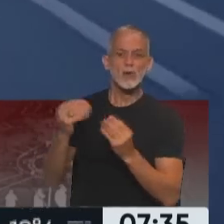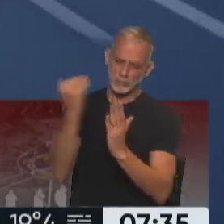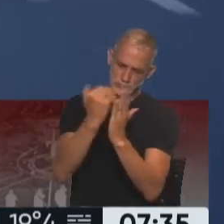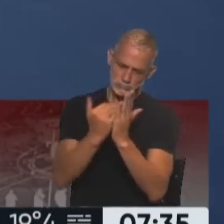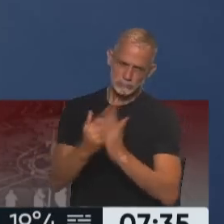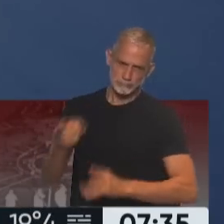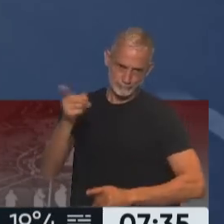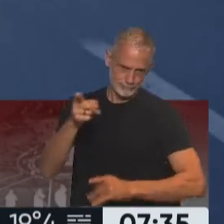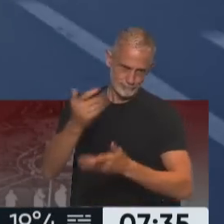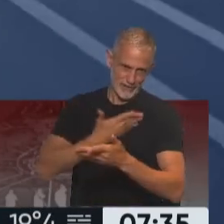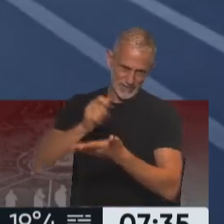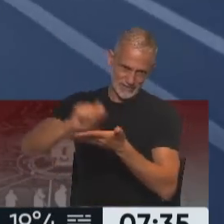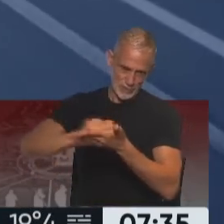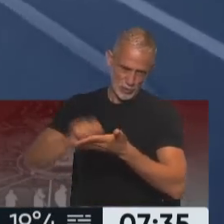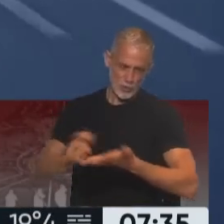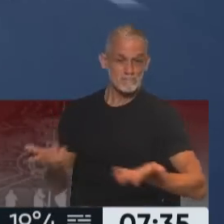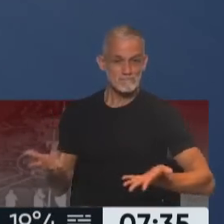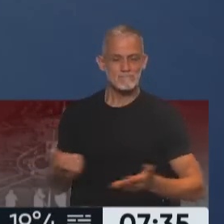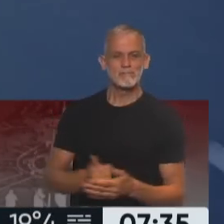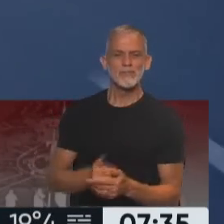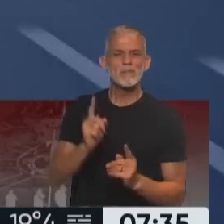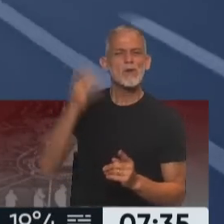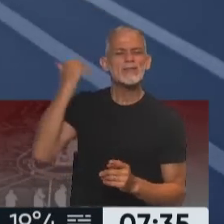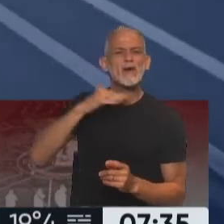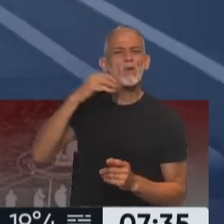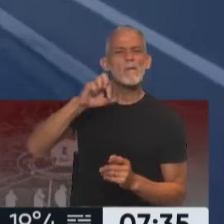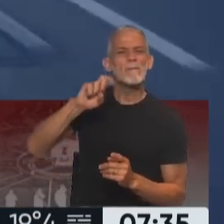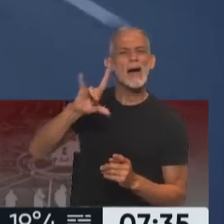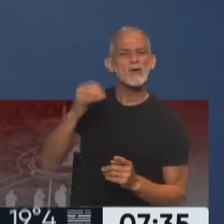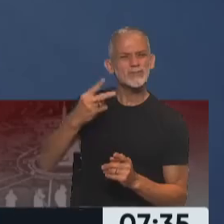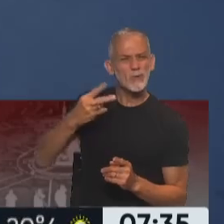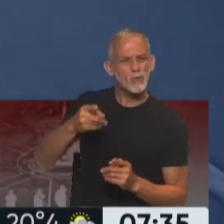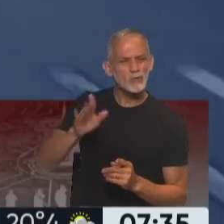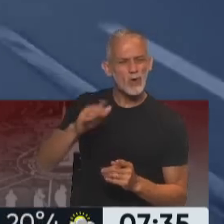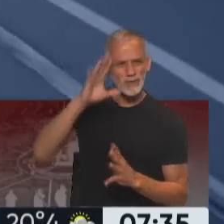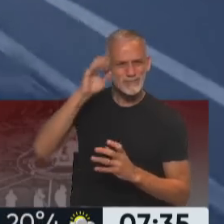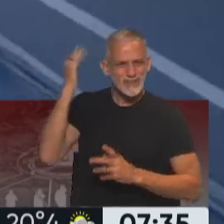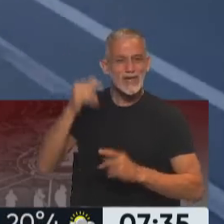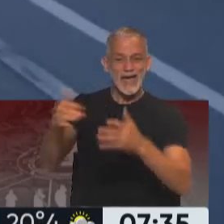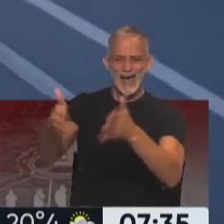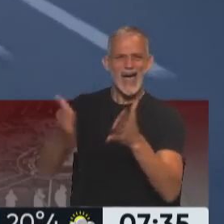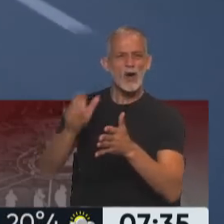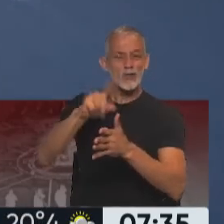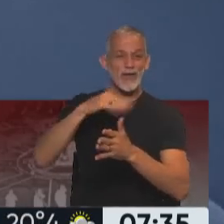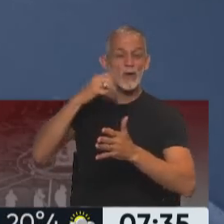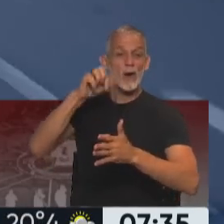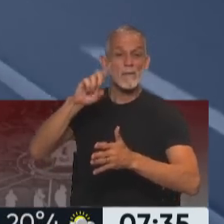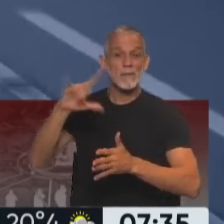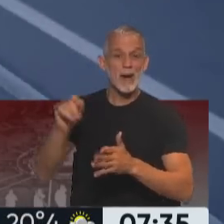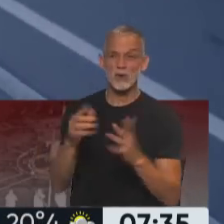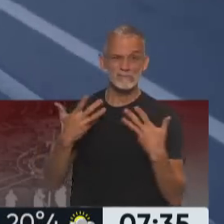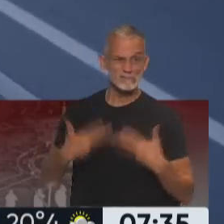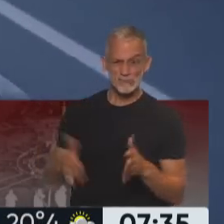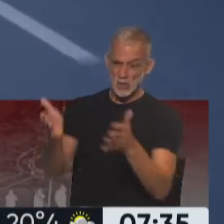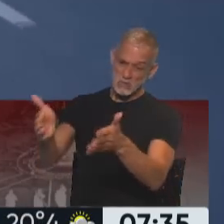que pasó otra vez con Juan Pablo II, por ejemplo. ¿Se acuerdan el cajón de Juan Pablo II? Que era un simple y